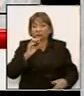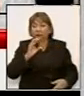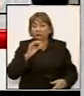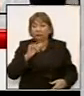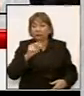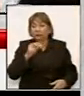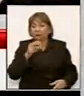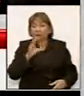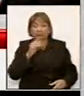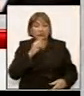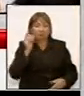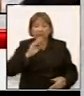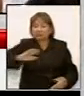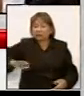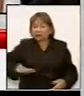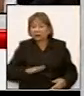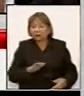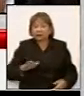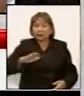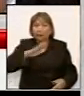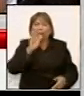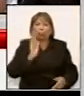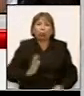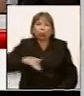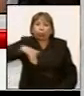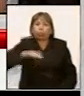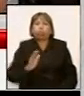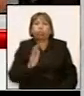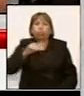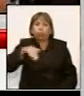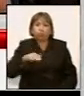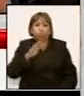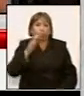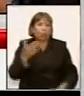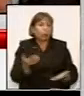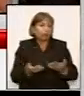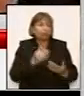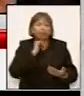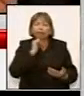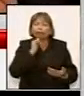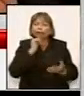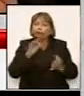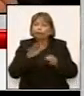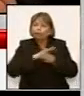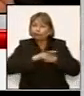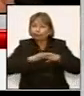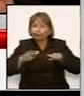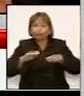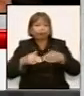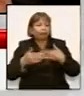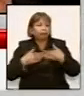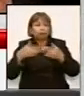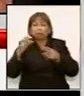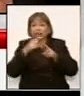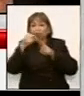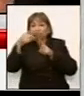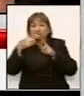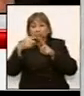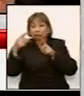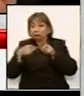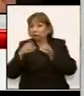las carreteras no están asfaltadas, es solamente hay una parte que está asfaltada, no tiene la señalización